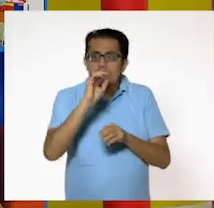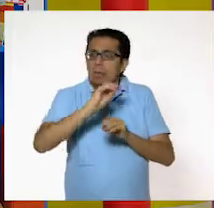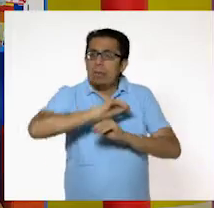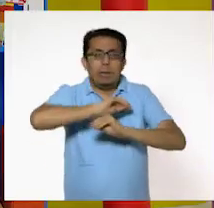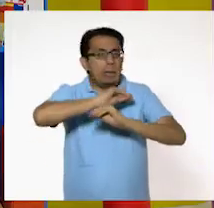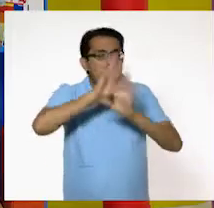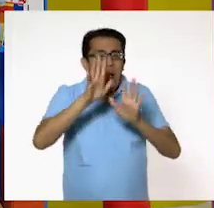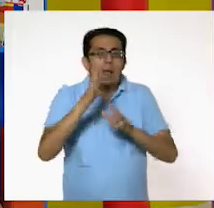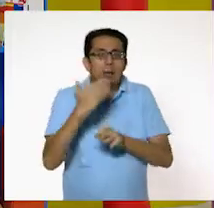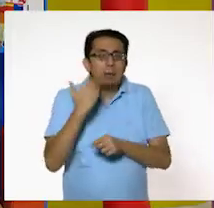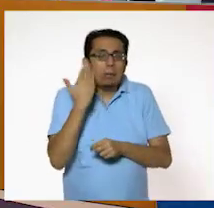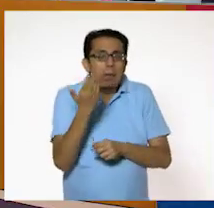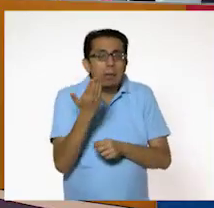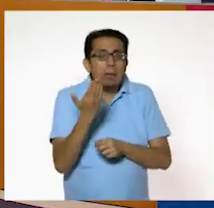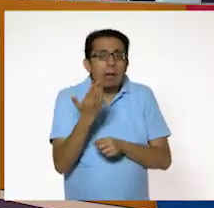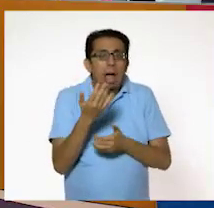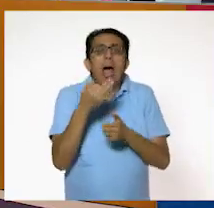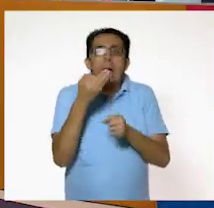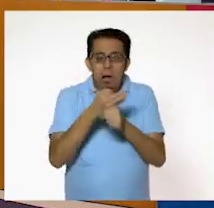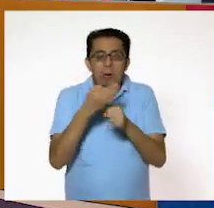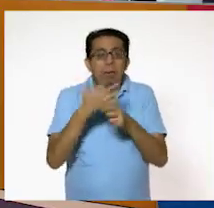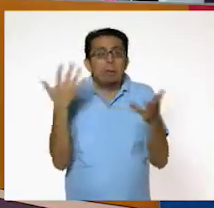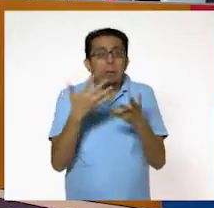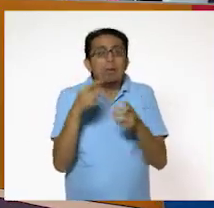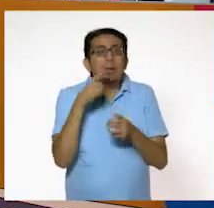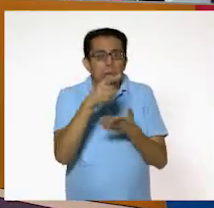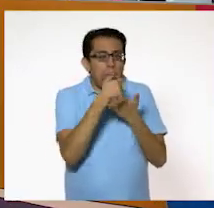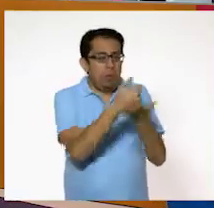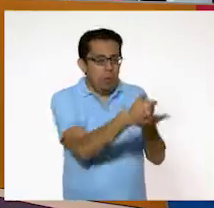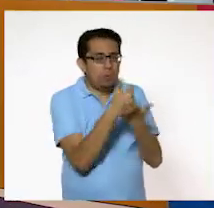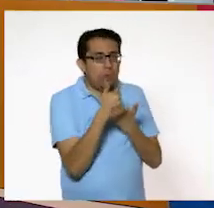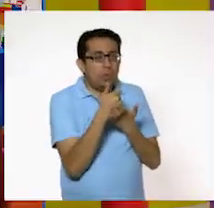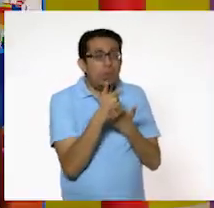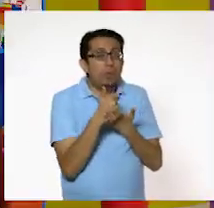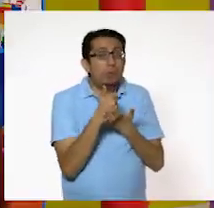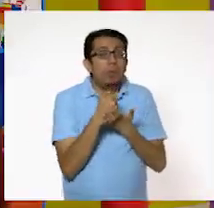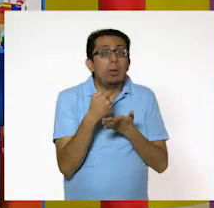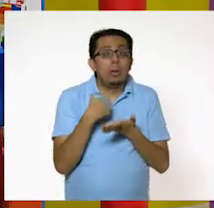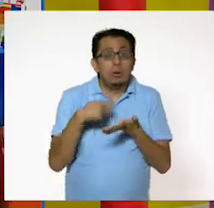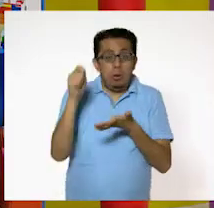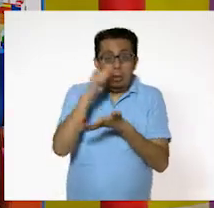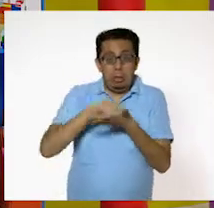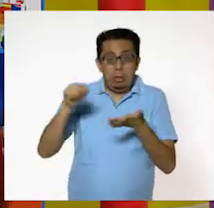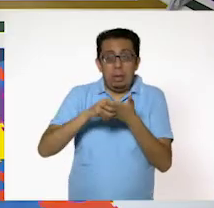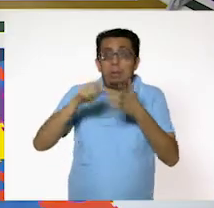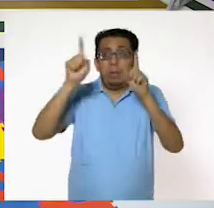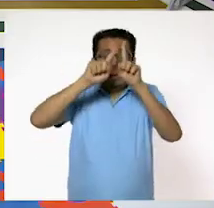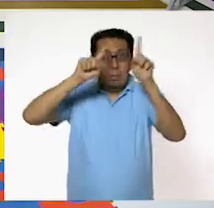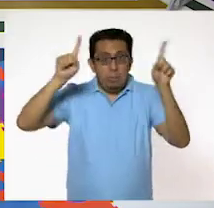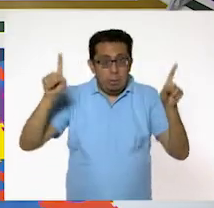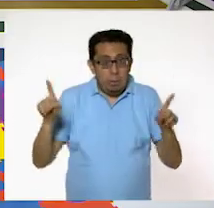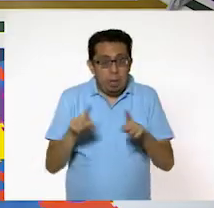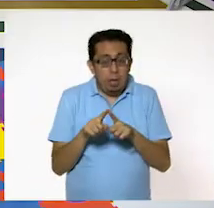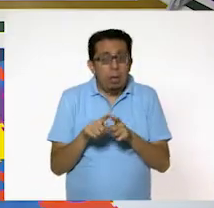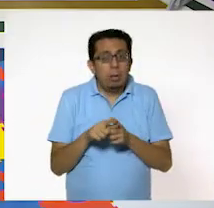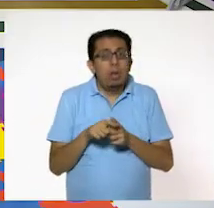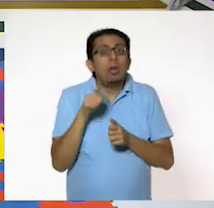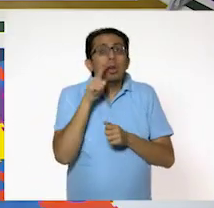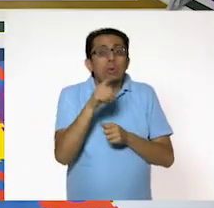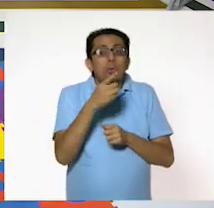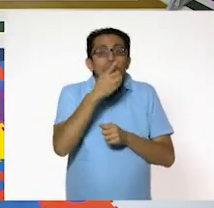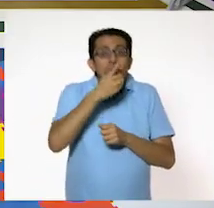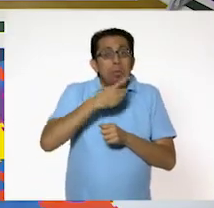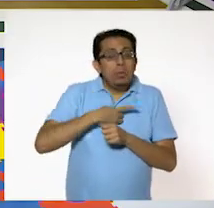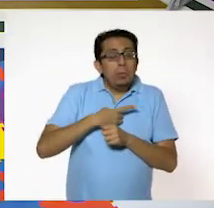sí, nos encantaría. Bueno, entonces vamos a irlo haciendo, ¿vale? Tú me vas a ir ayudando, Mariana. Perfecto. Yo voy a ir escribiéndolo en el pizarrón y tú me vas